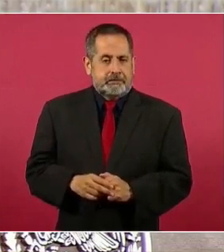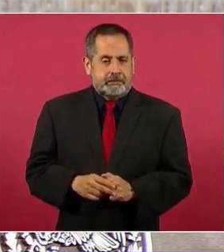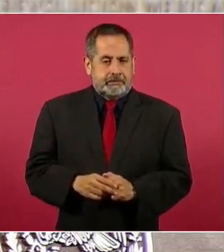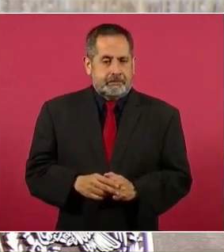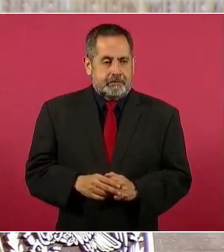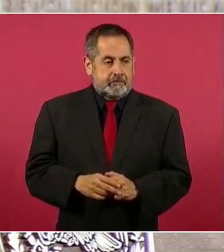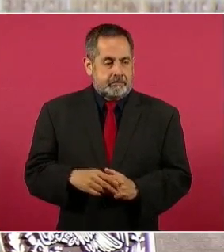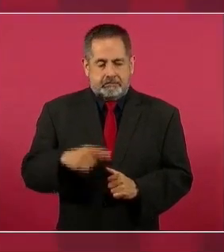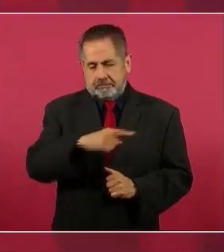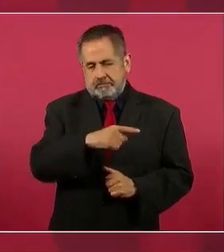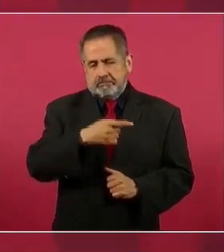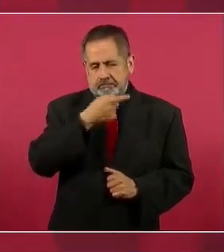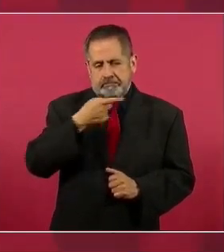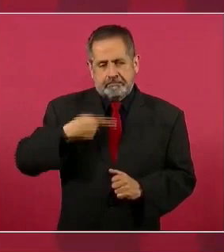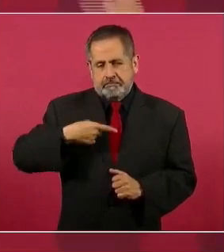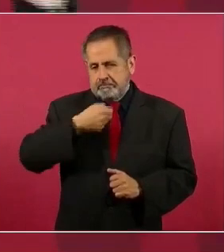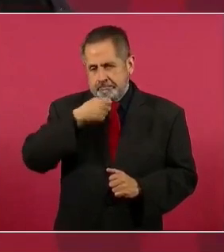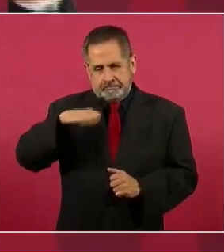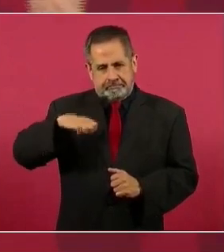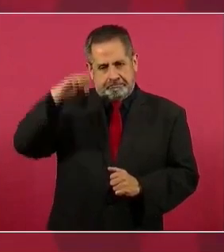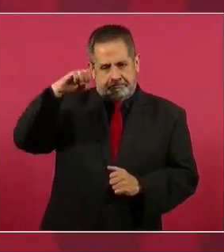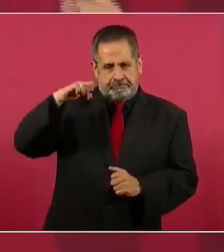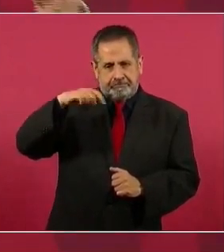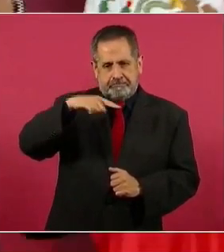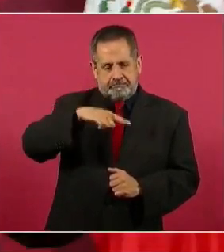es mayor, pero